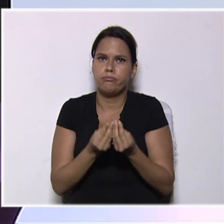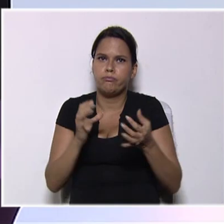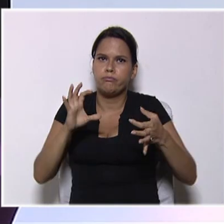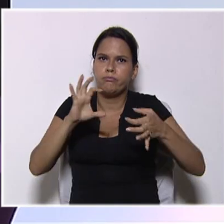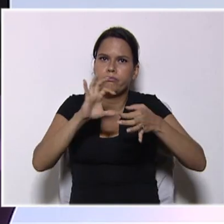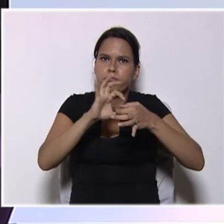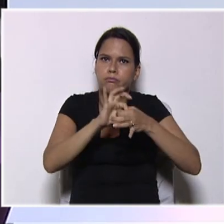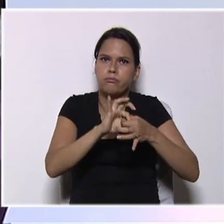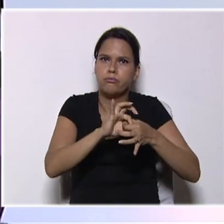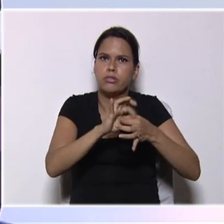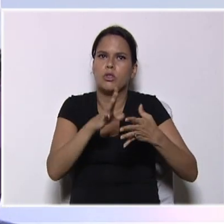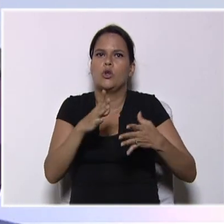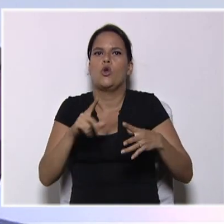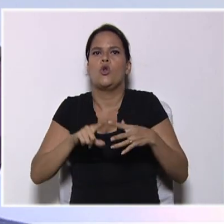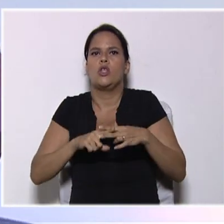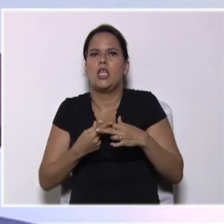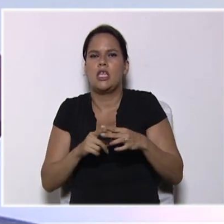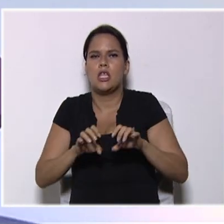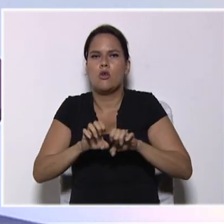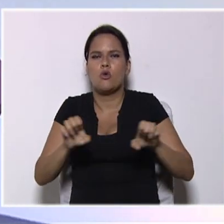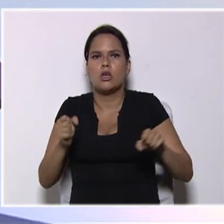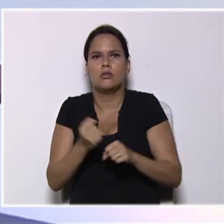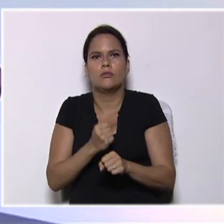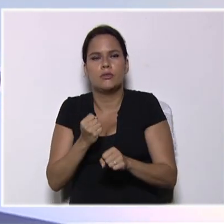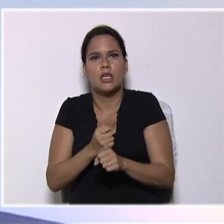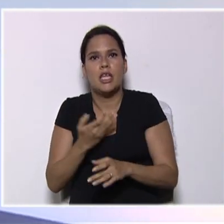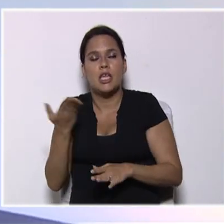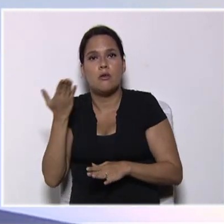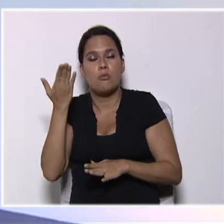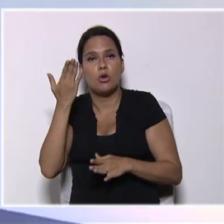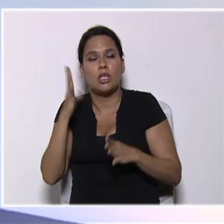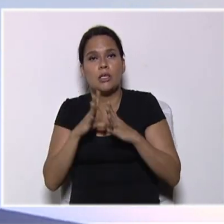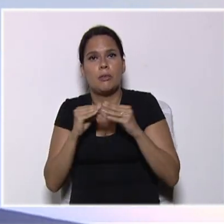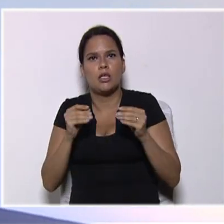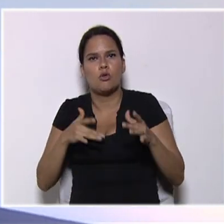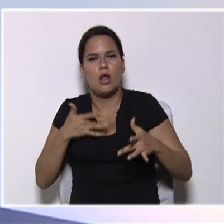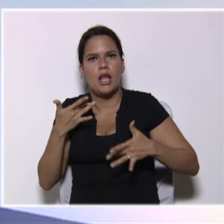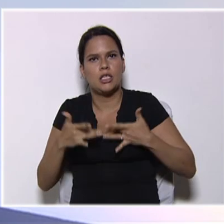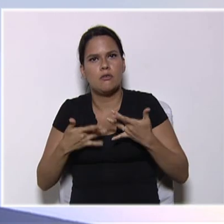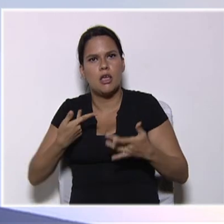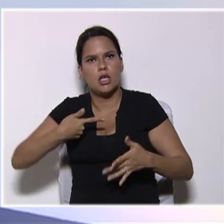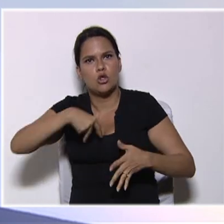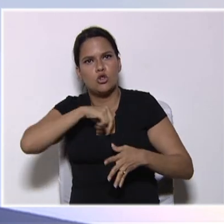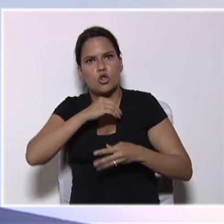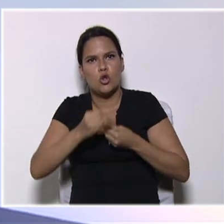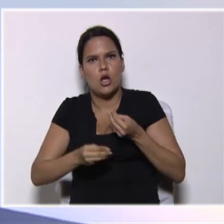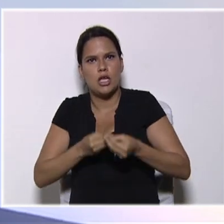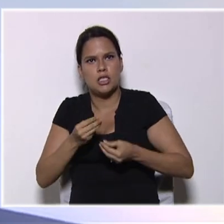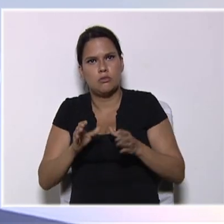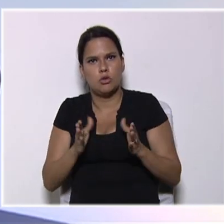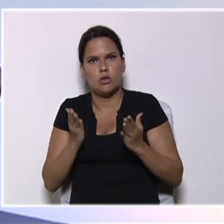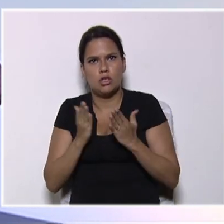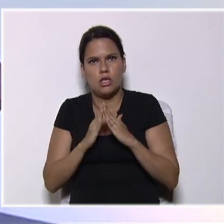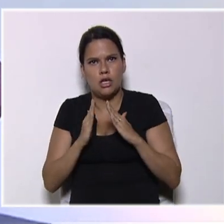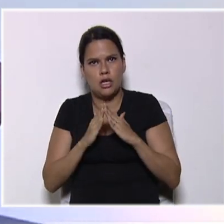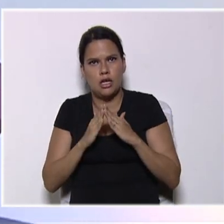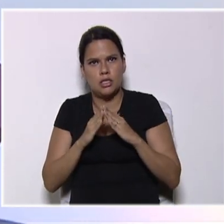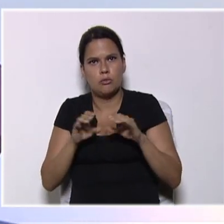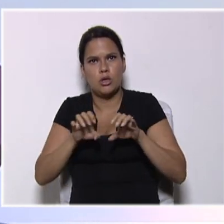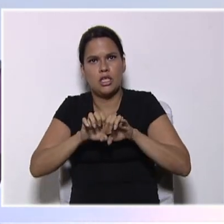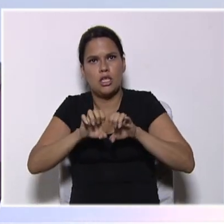el desarrollo máximo de las actividades que realizamos en nuestros hogares a partir de esta educación a